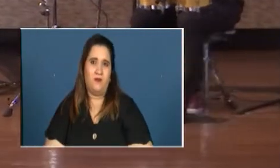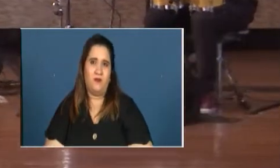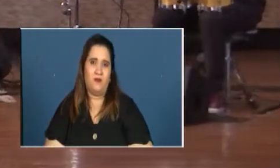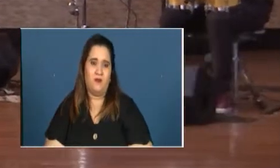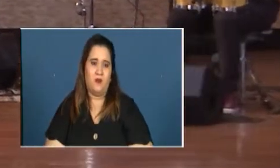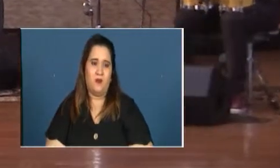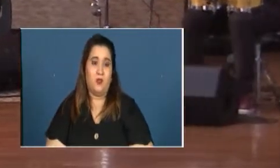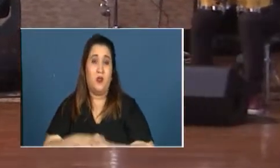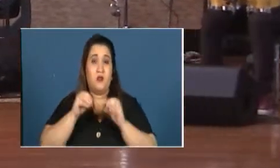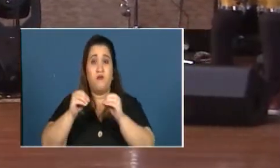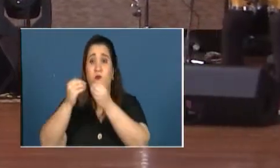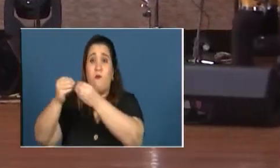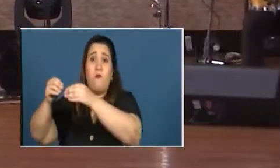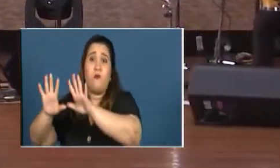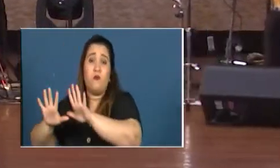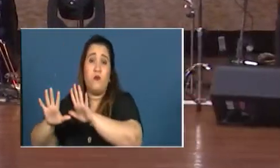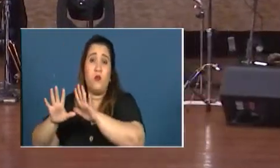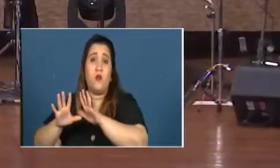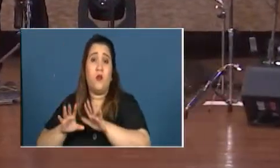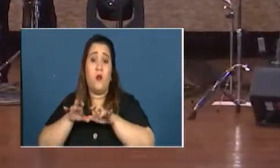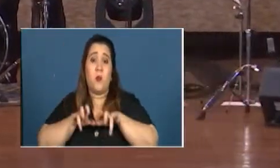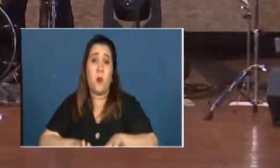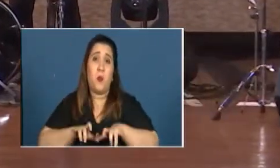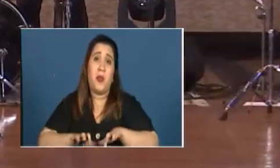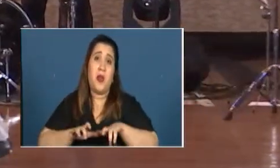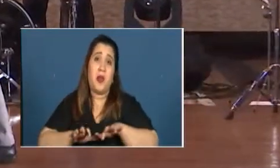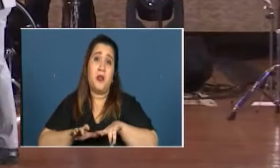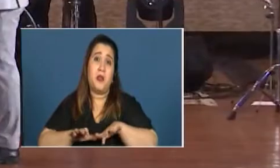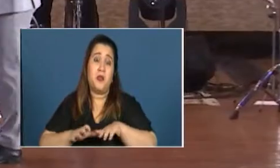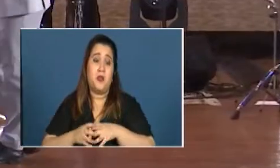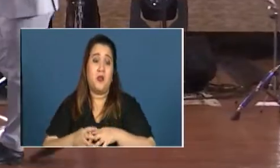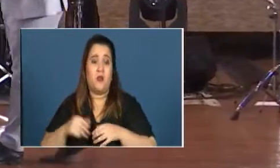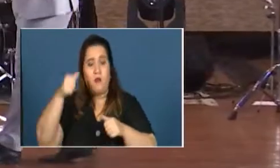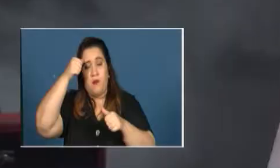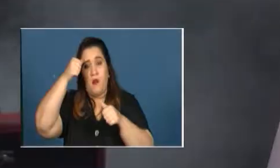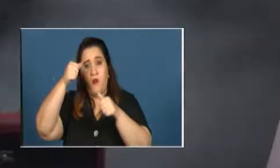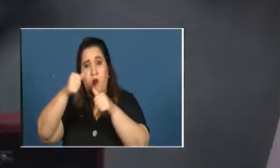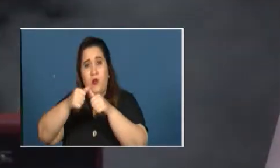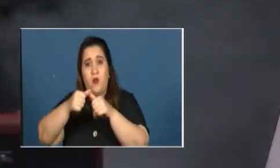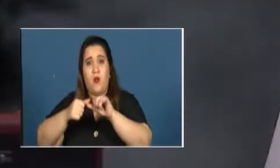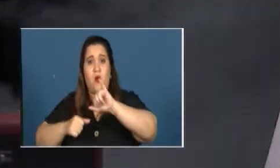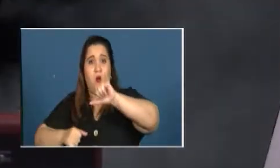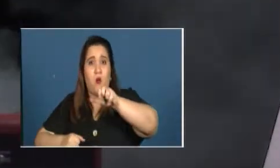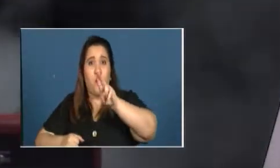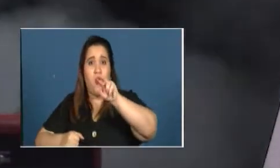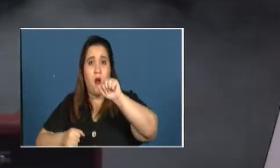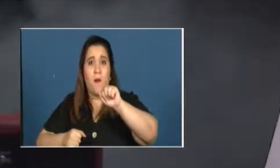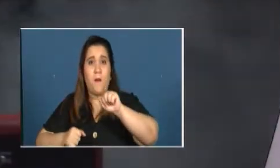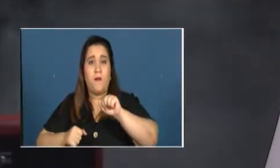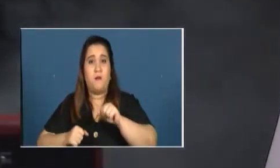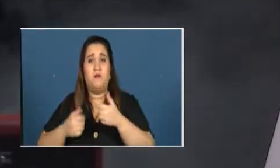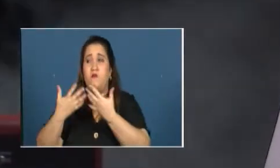Se nos había ido un pianista. Me acuerdo que se fue Juan Carlos para España.